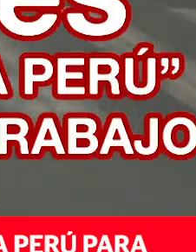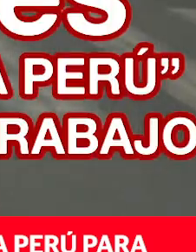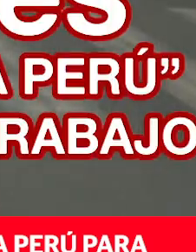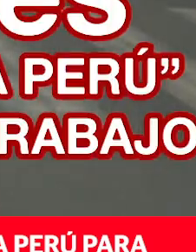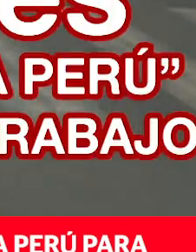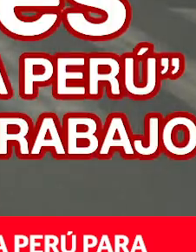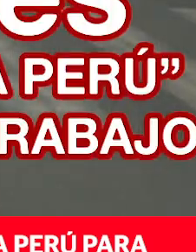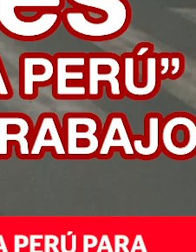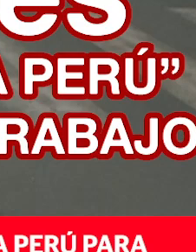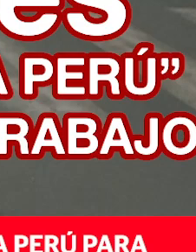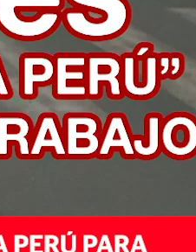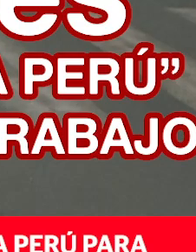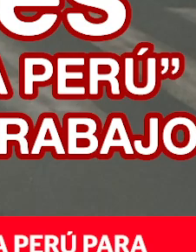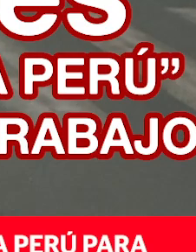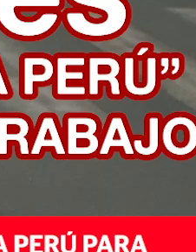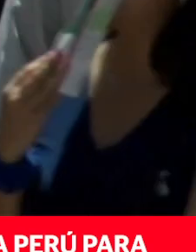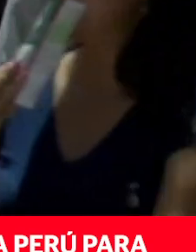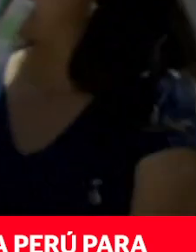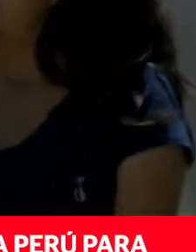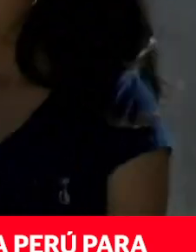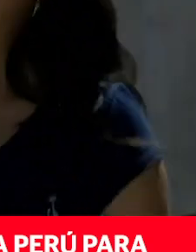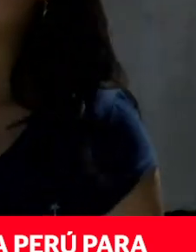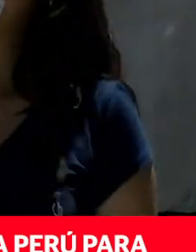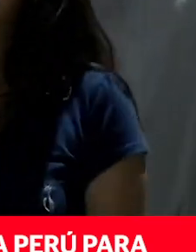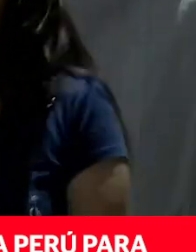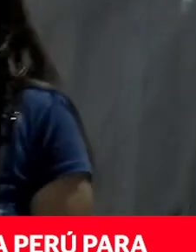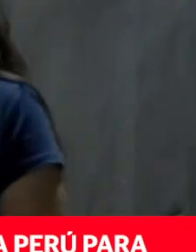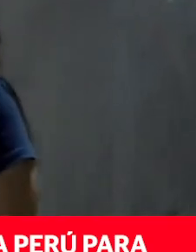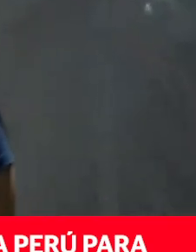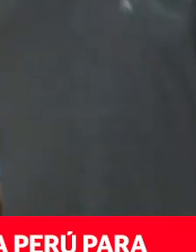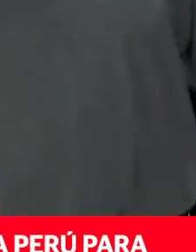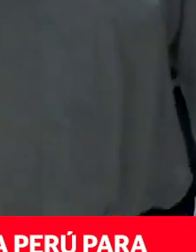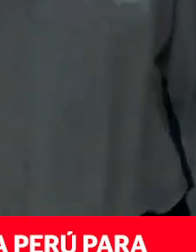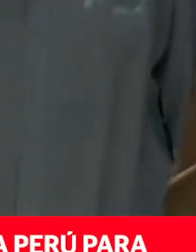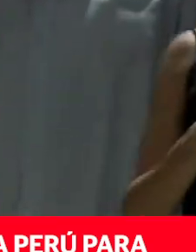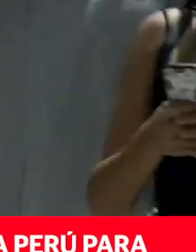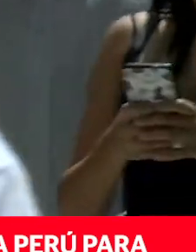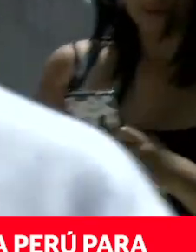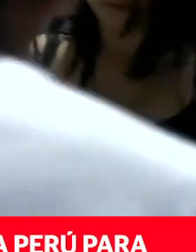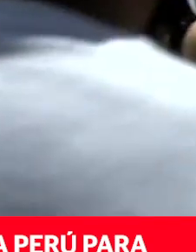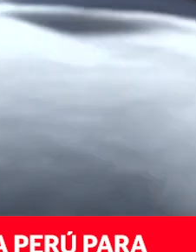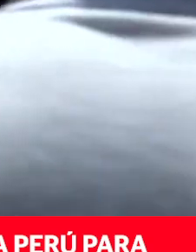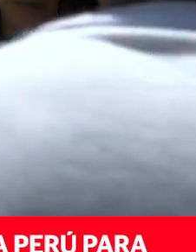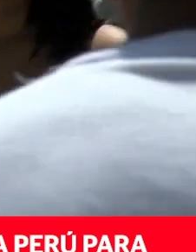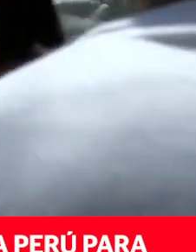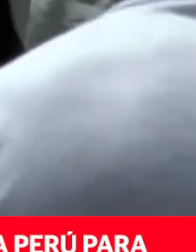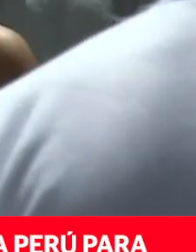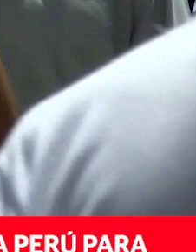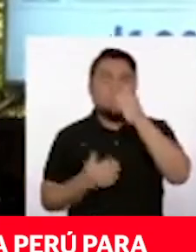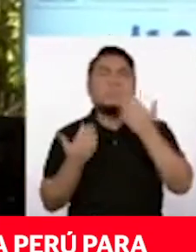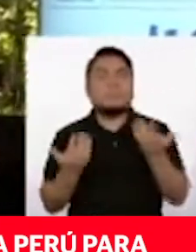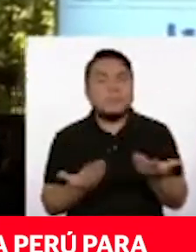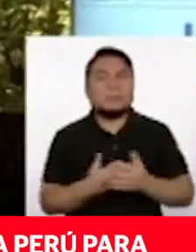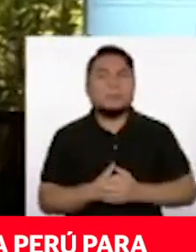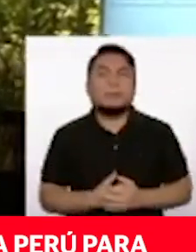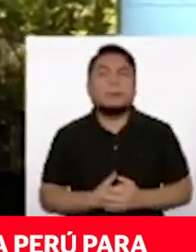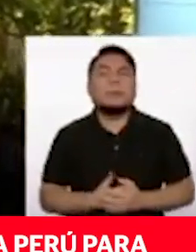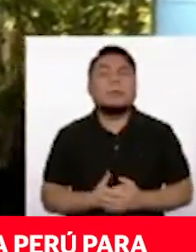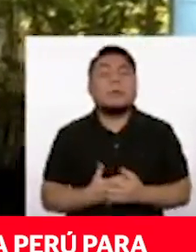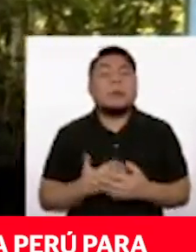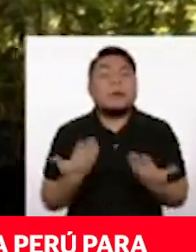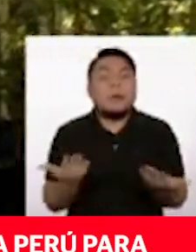casi 700 millones de soles para la generación de más de 226.000 puestos de trabajo, añadió. A